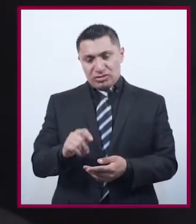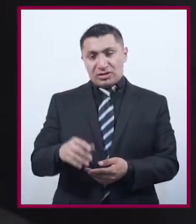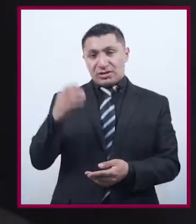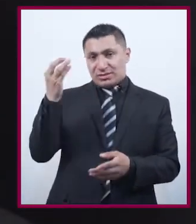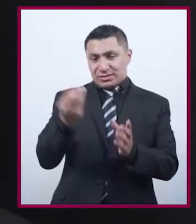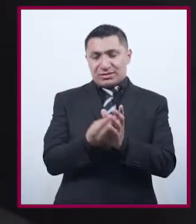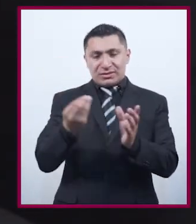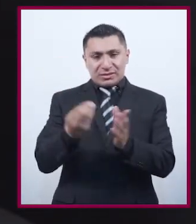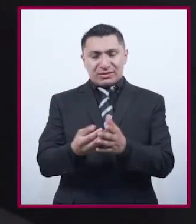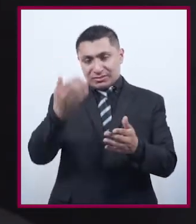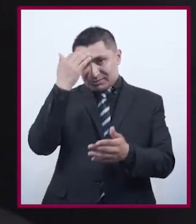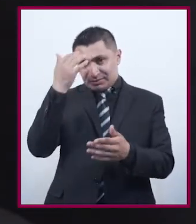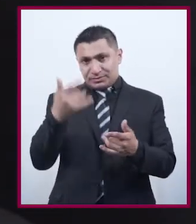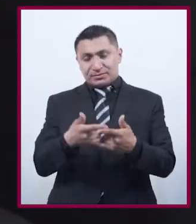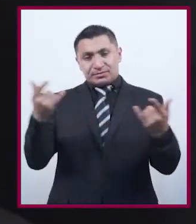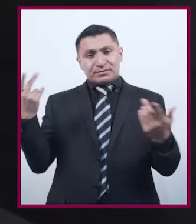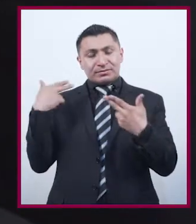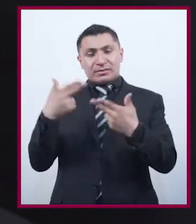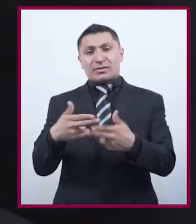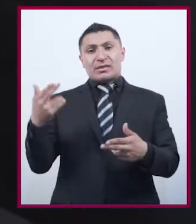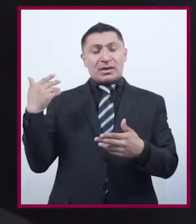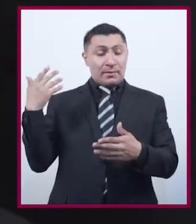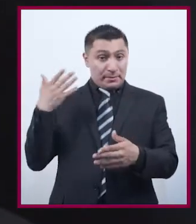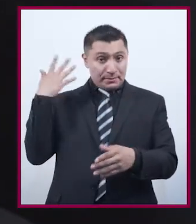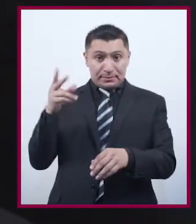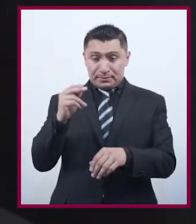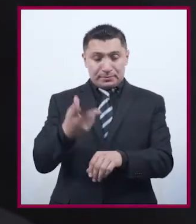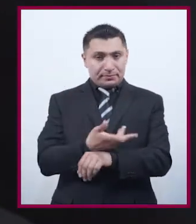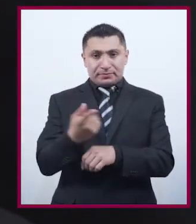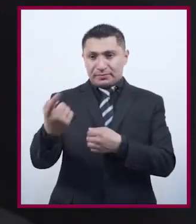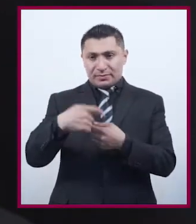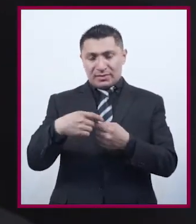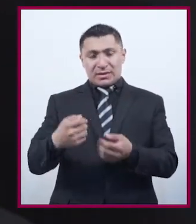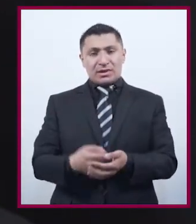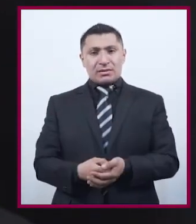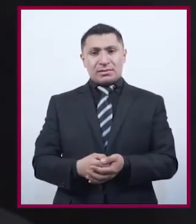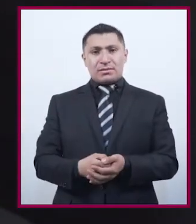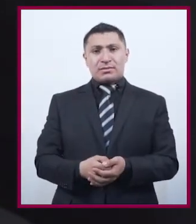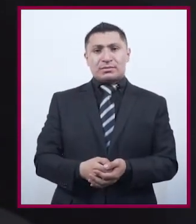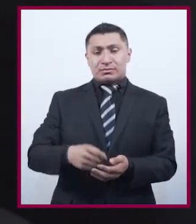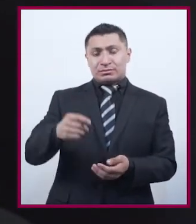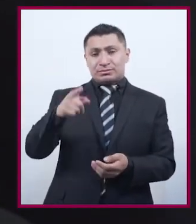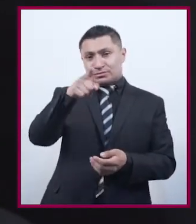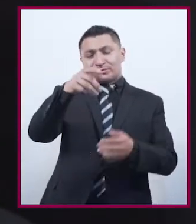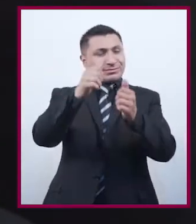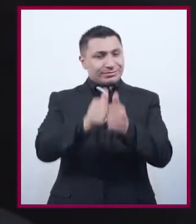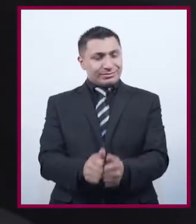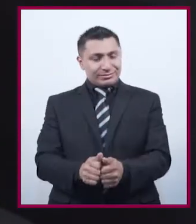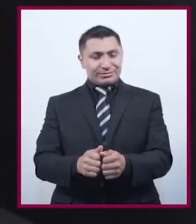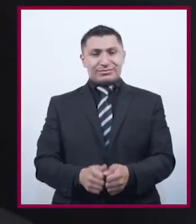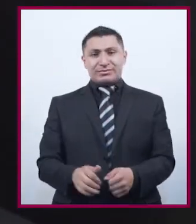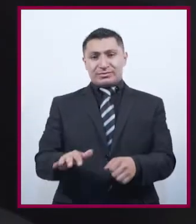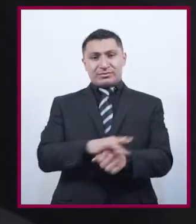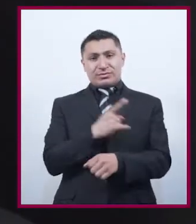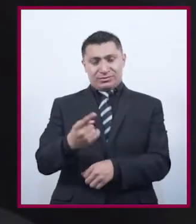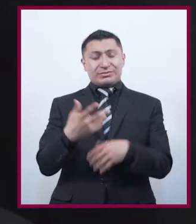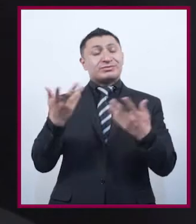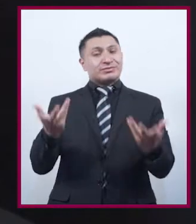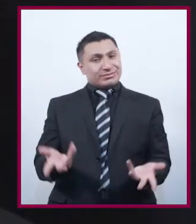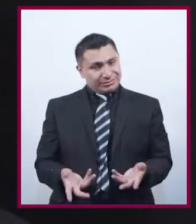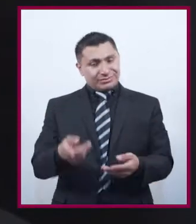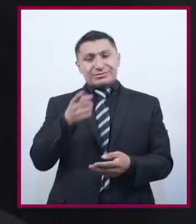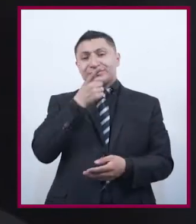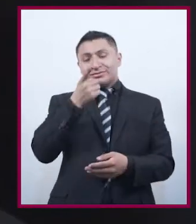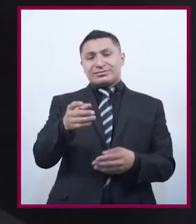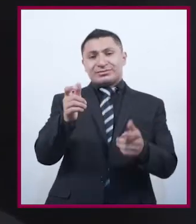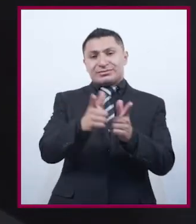de conciencia histórica. El pasado no ha pasado. Conéctate. Te sugiero que no le cambies de canal porque, en efecto, como se